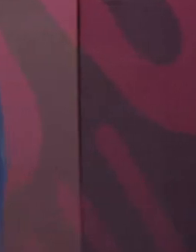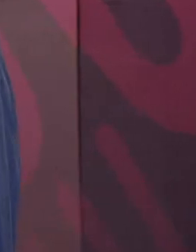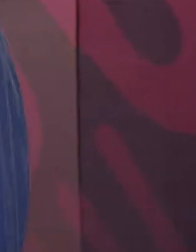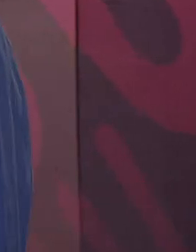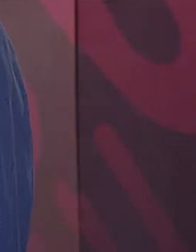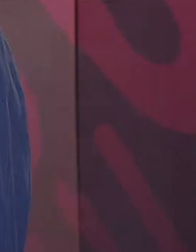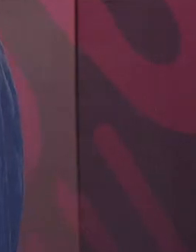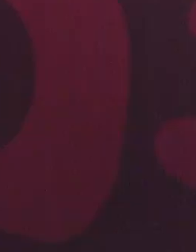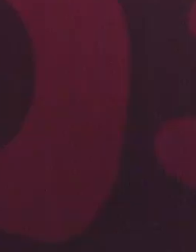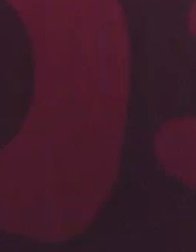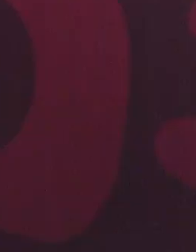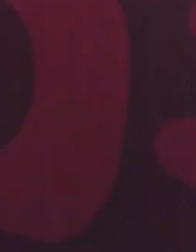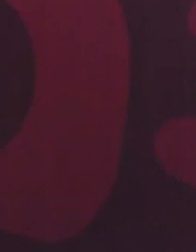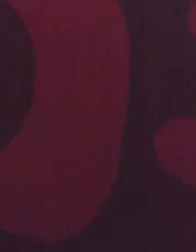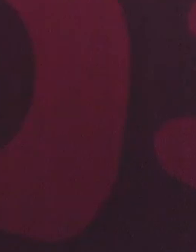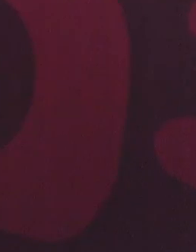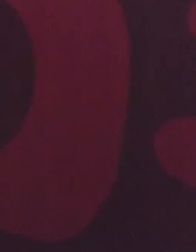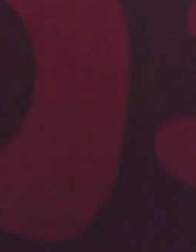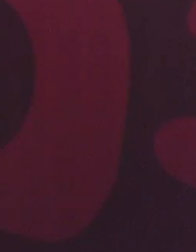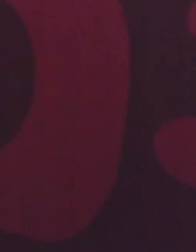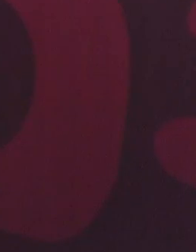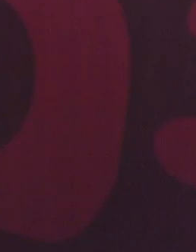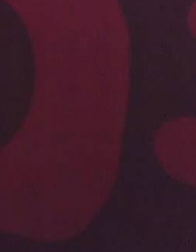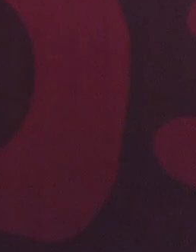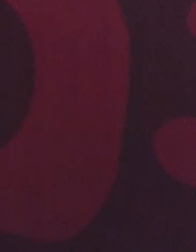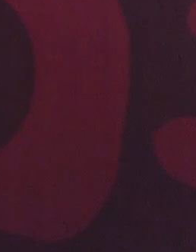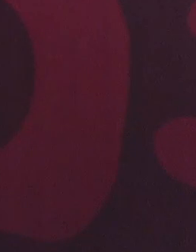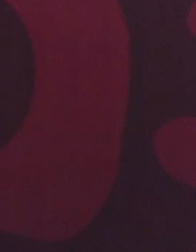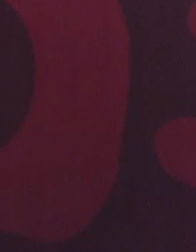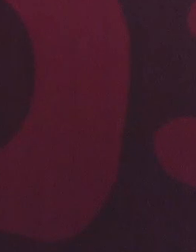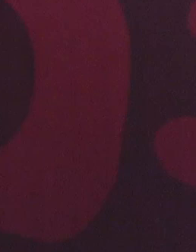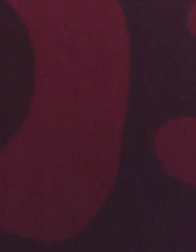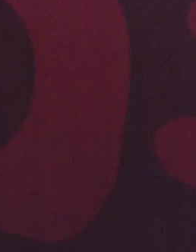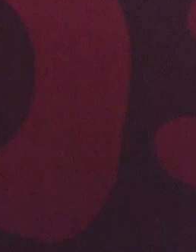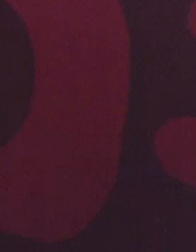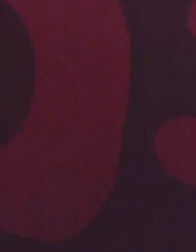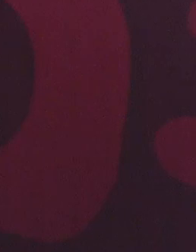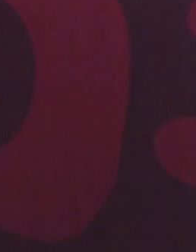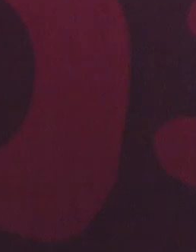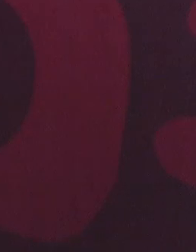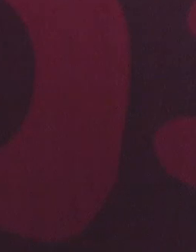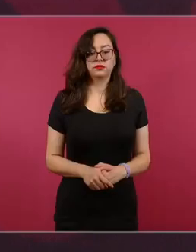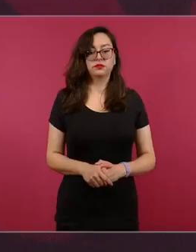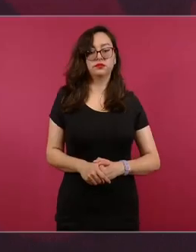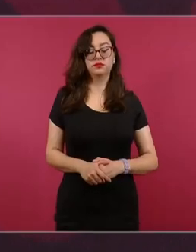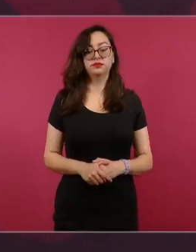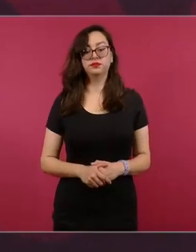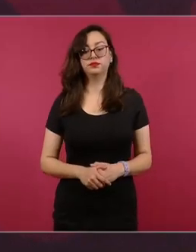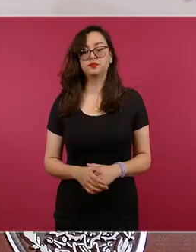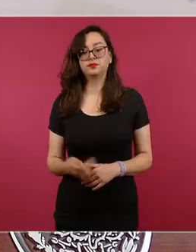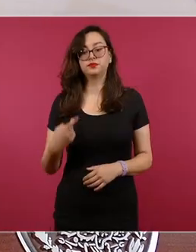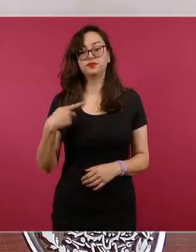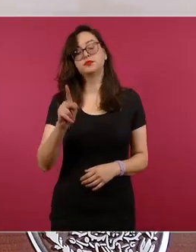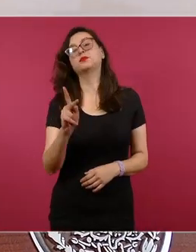hace es recomendar una demanda